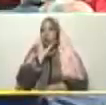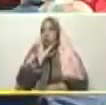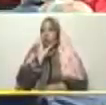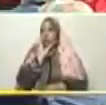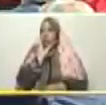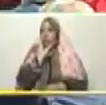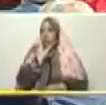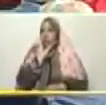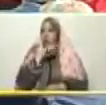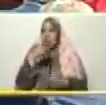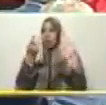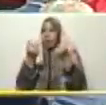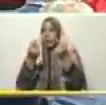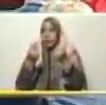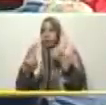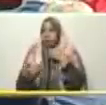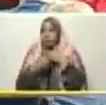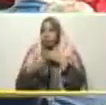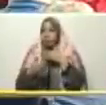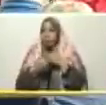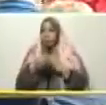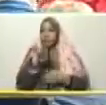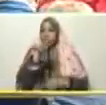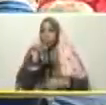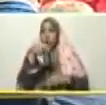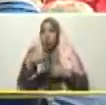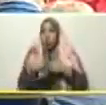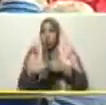la guerra económica 2020